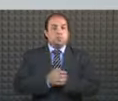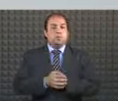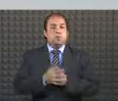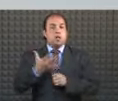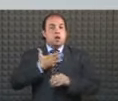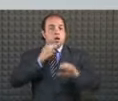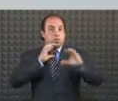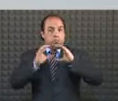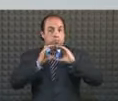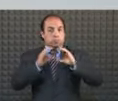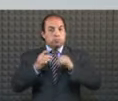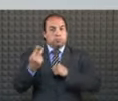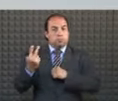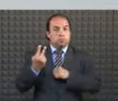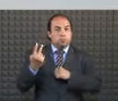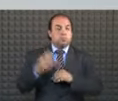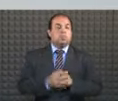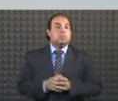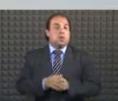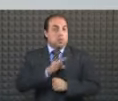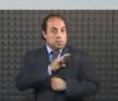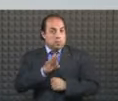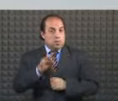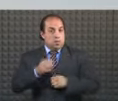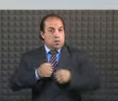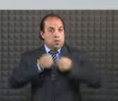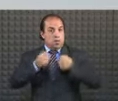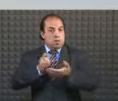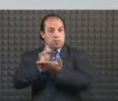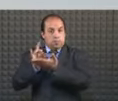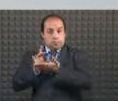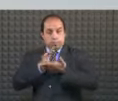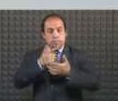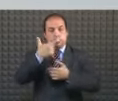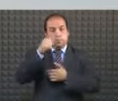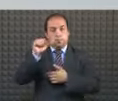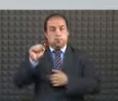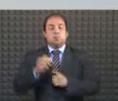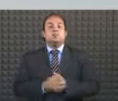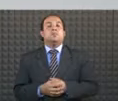en comunicación con ellos para que se pueda garantizar el abasto.